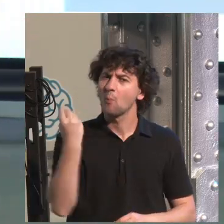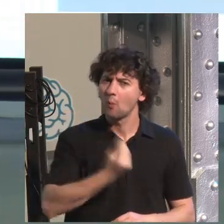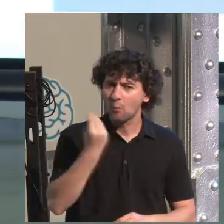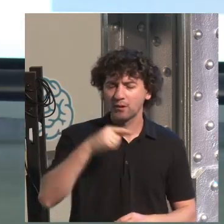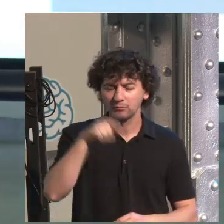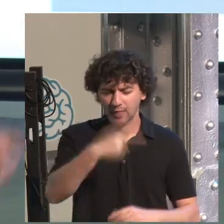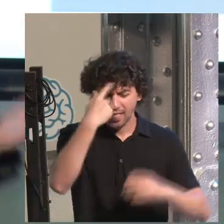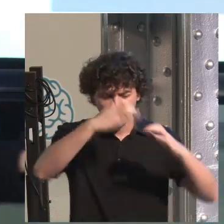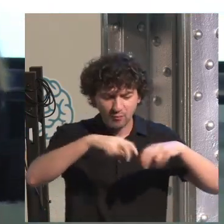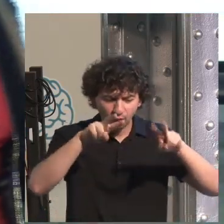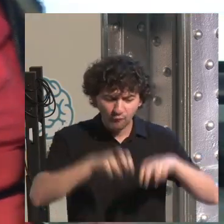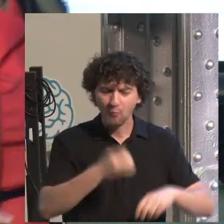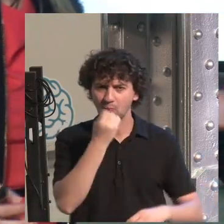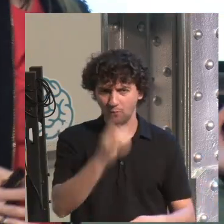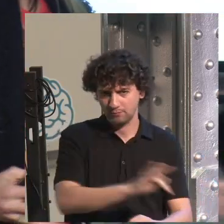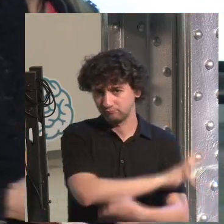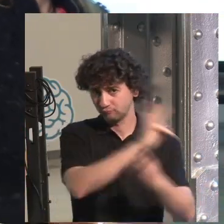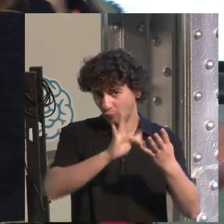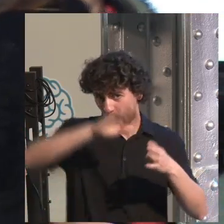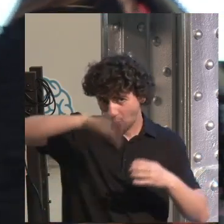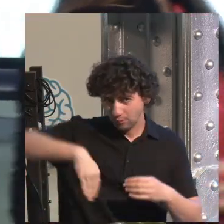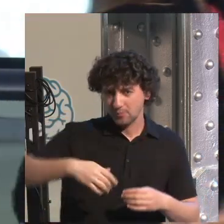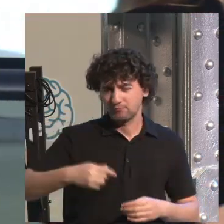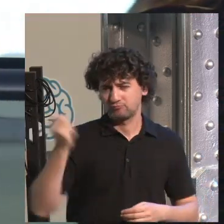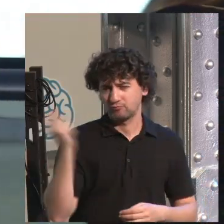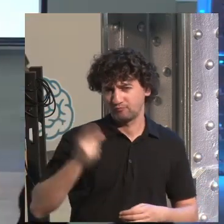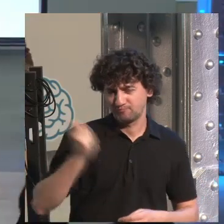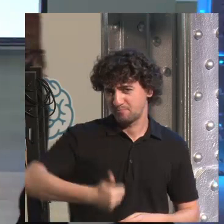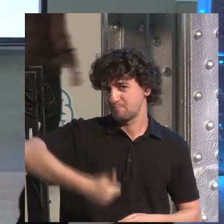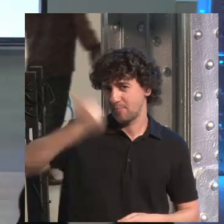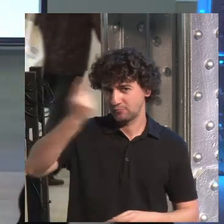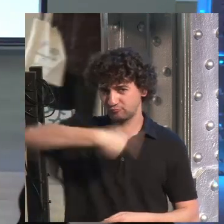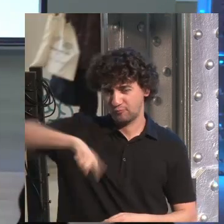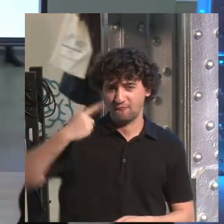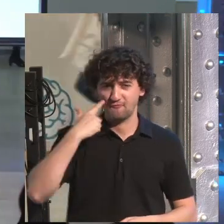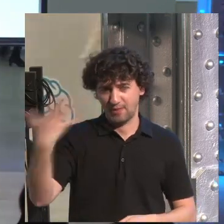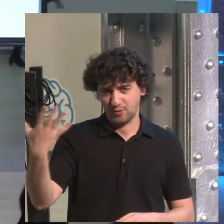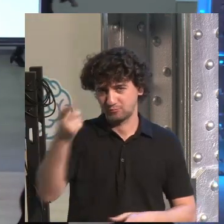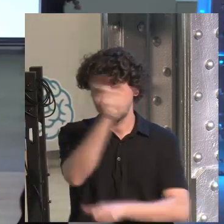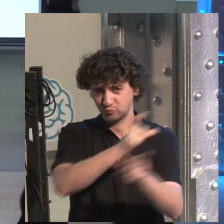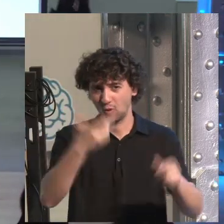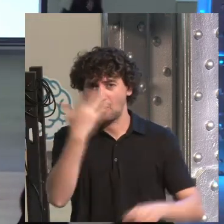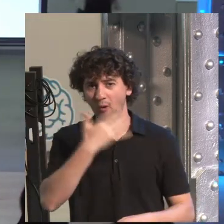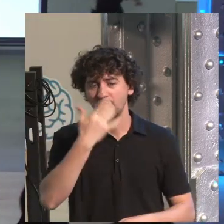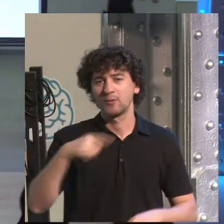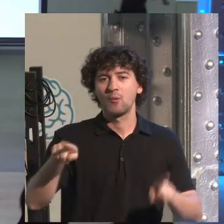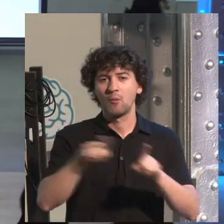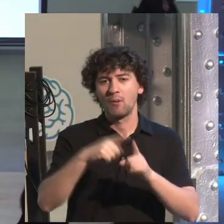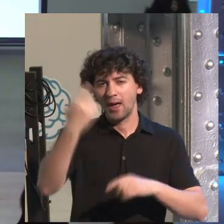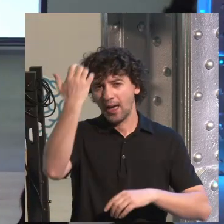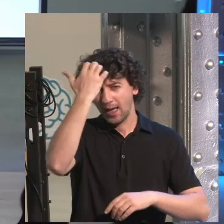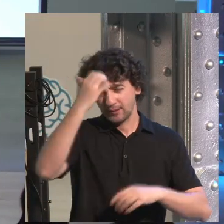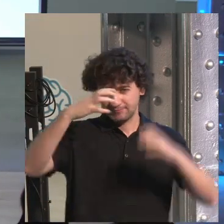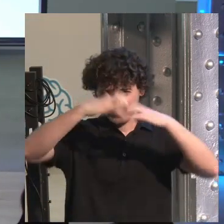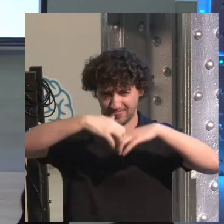pasando en el cerebro. Y finalmente, la que es más popular, yo diría, sobre todo a nivel de ciudadano medio, es la electroencefalografía,